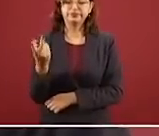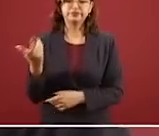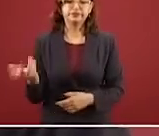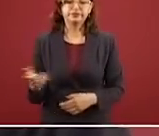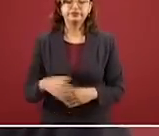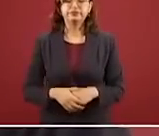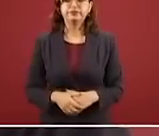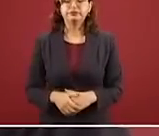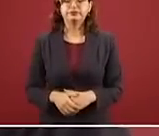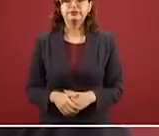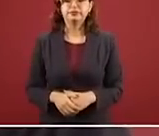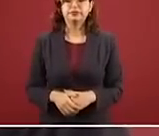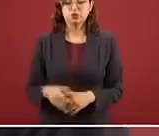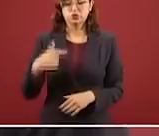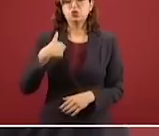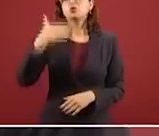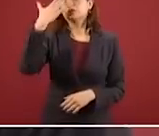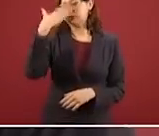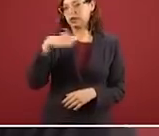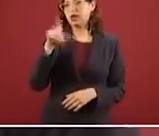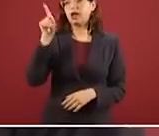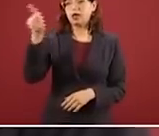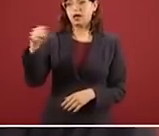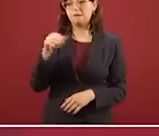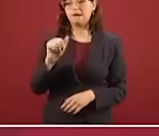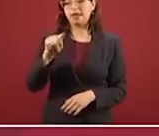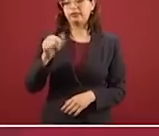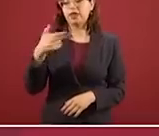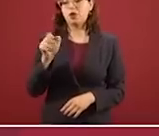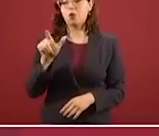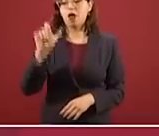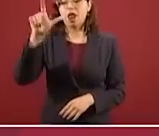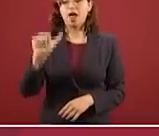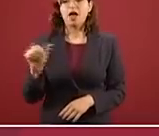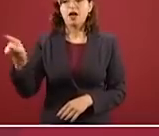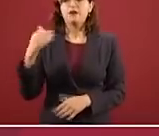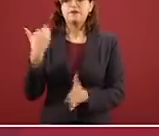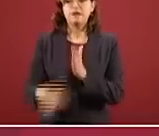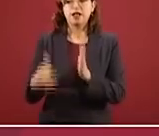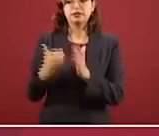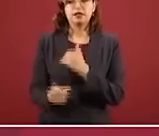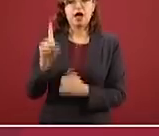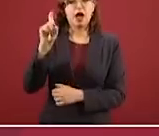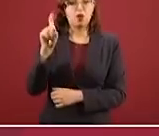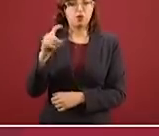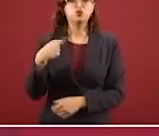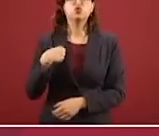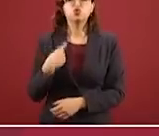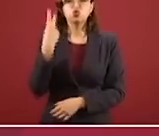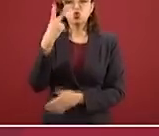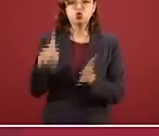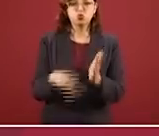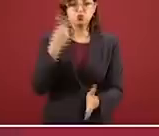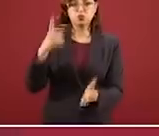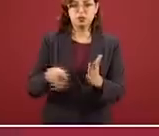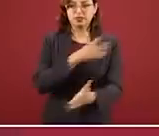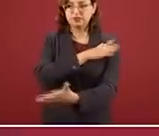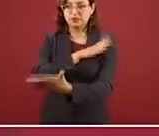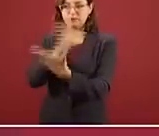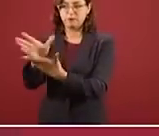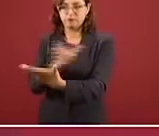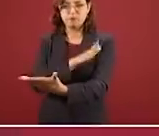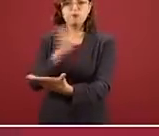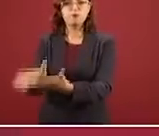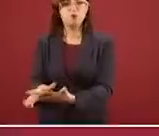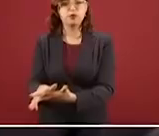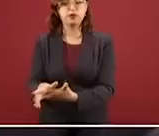Estoy consciente de eso. He ido en dos ocasiones en este año a esa